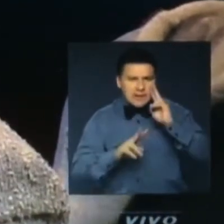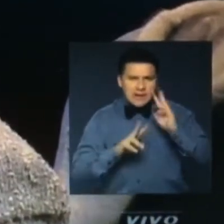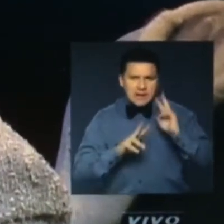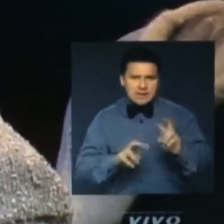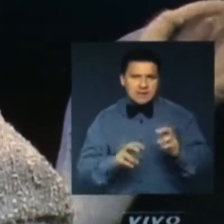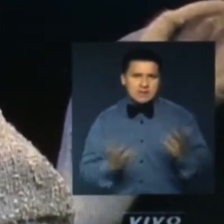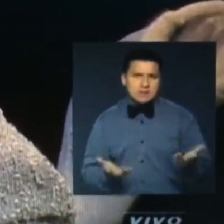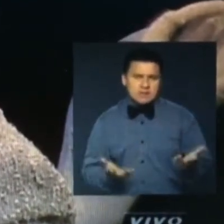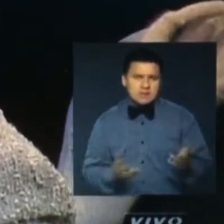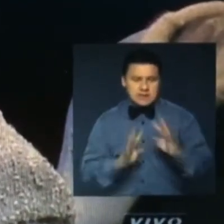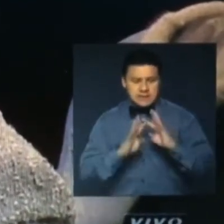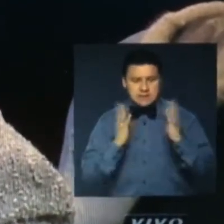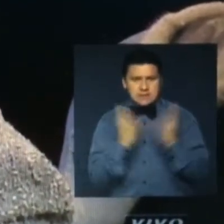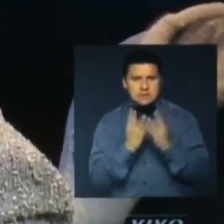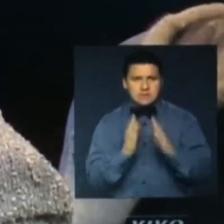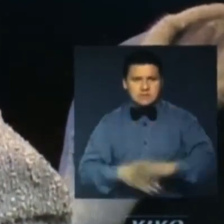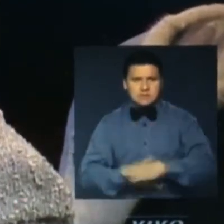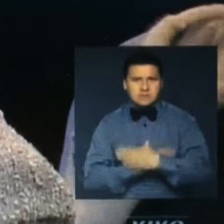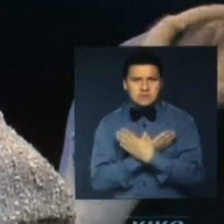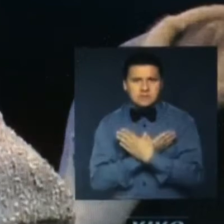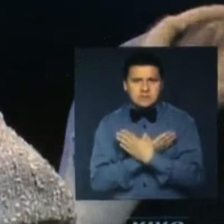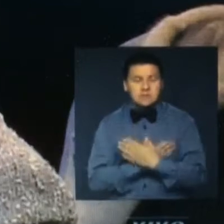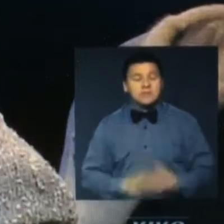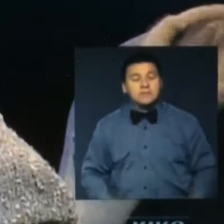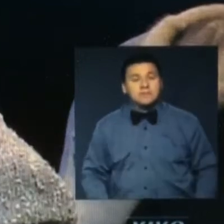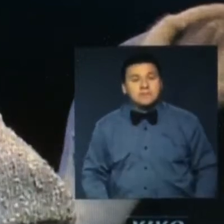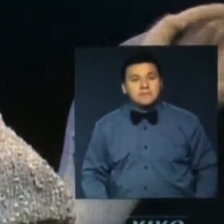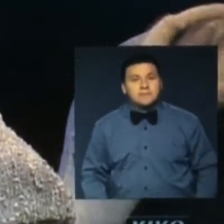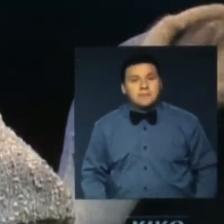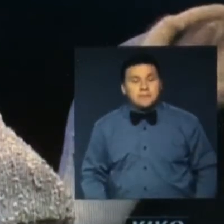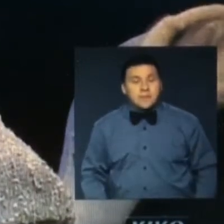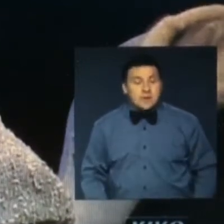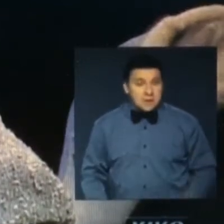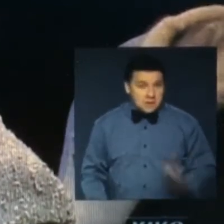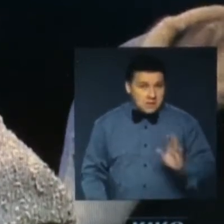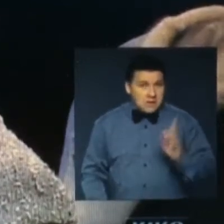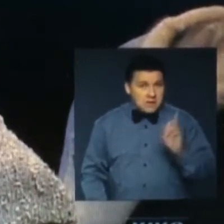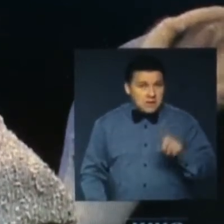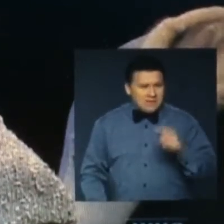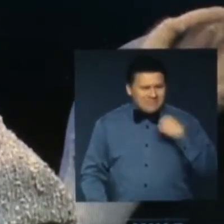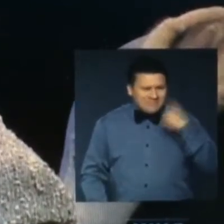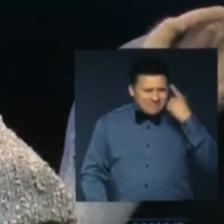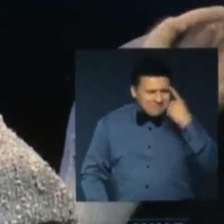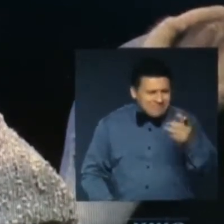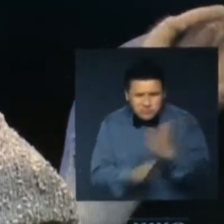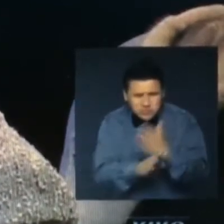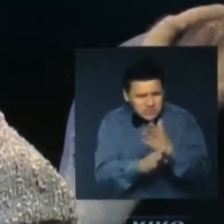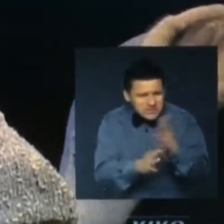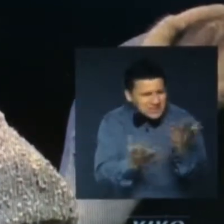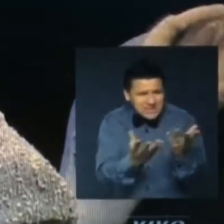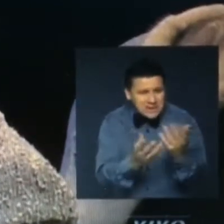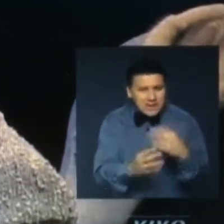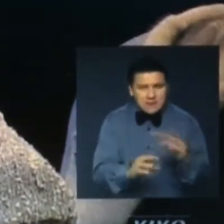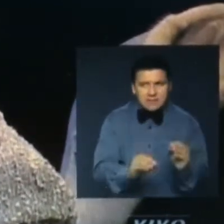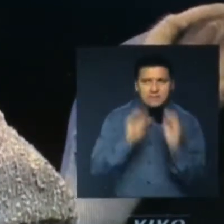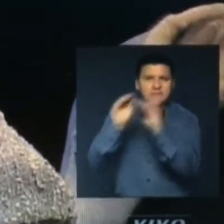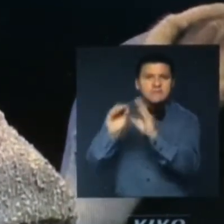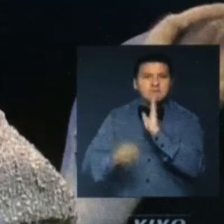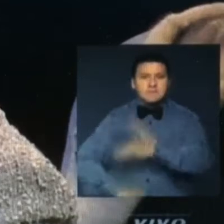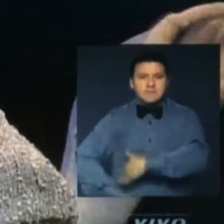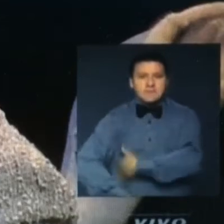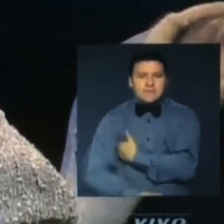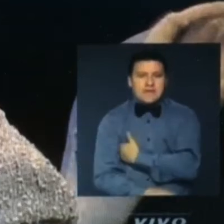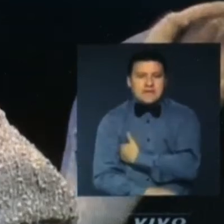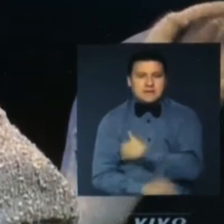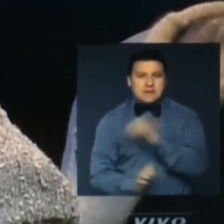investigaciones al Senado de la República. Se podría dar traslado al ministro de Defensa, doctor Juan Carlos Pinzón, al comandante